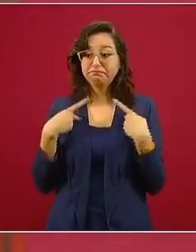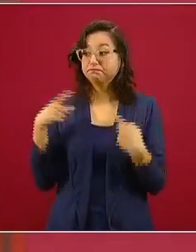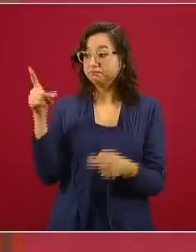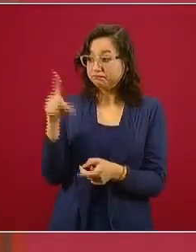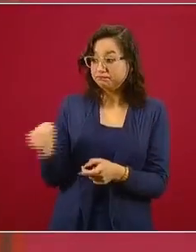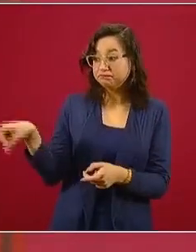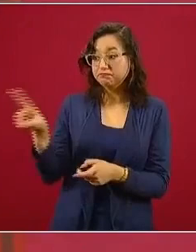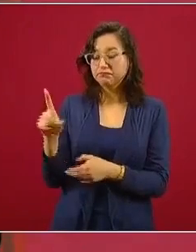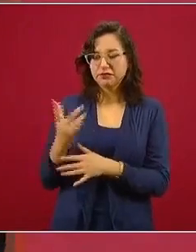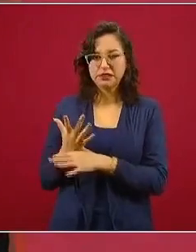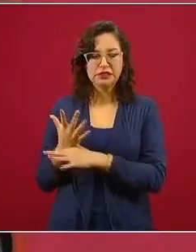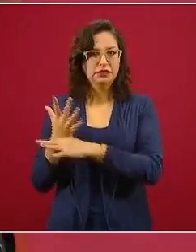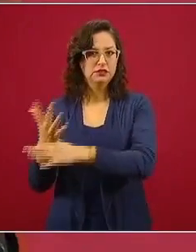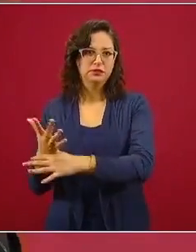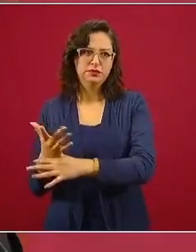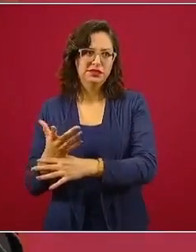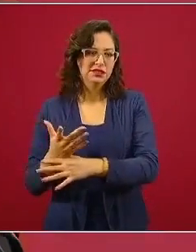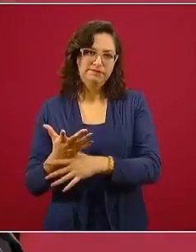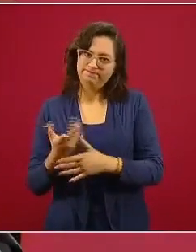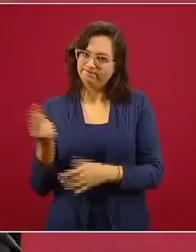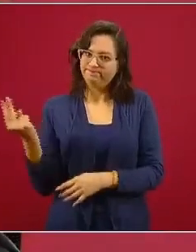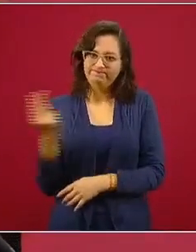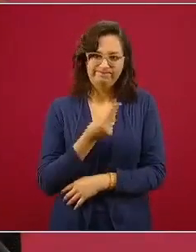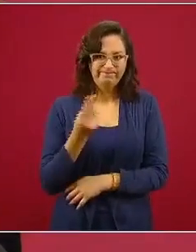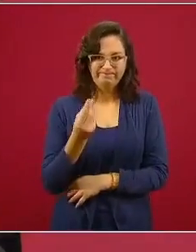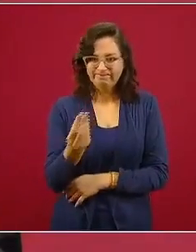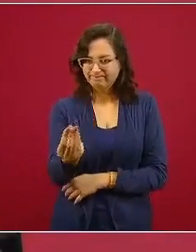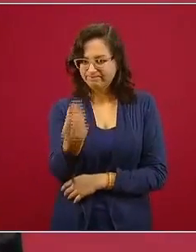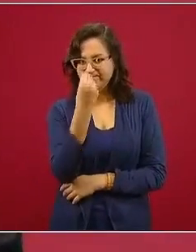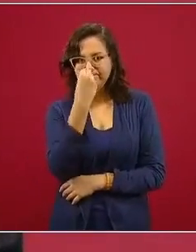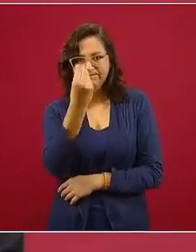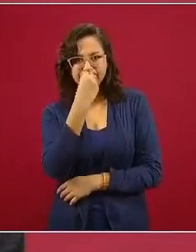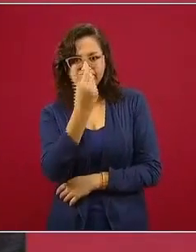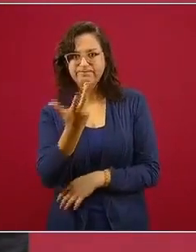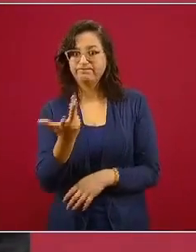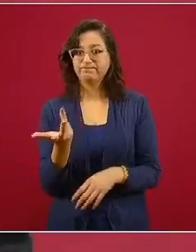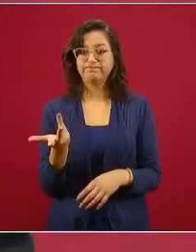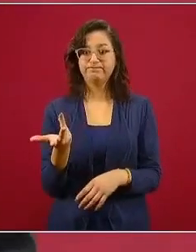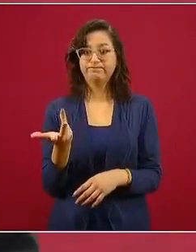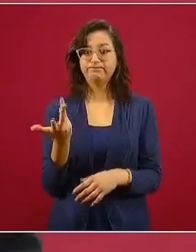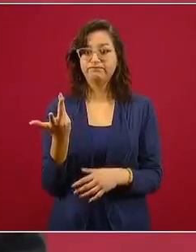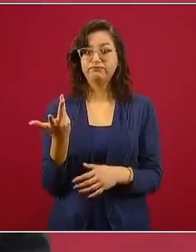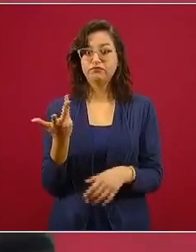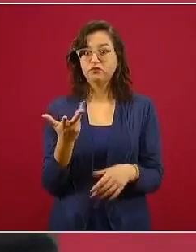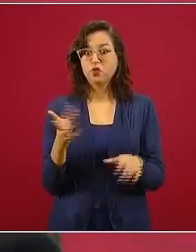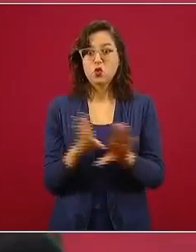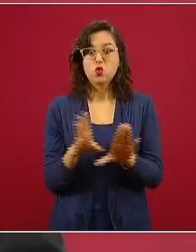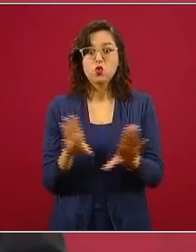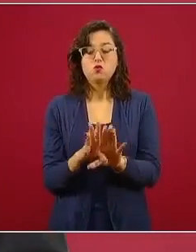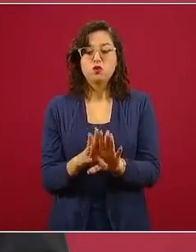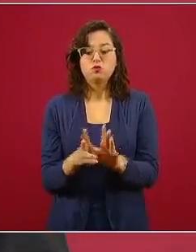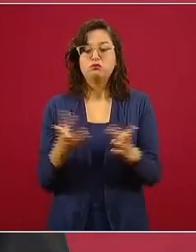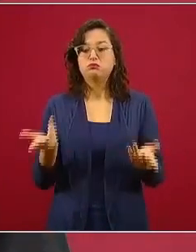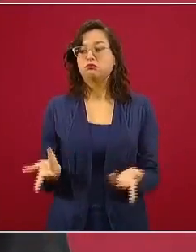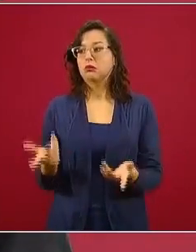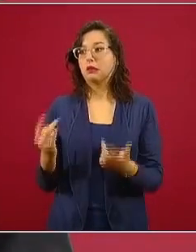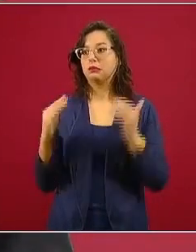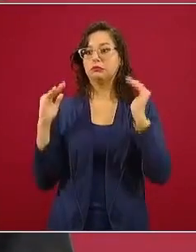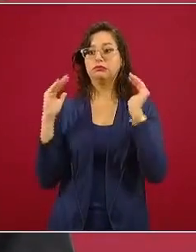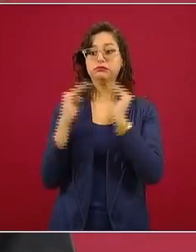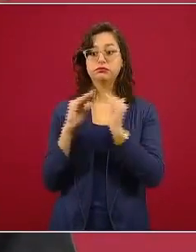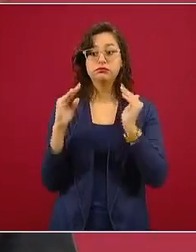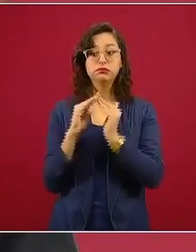obtener su sustento en sus casas, ponen ahí la